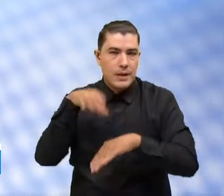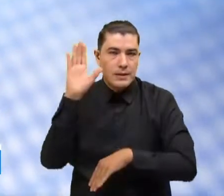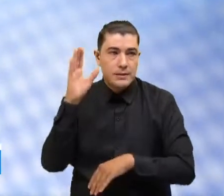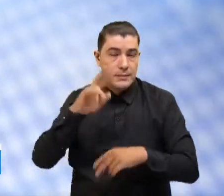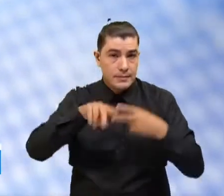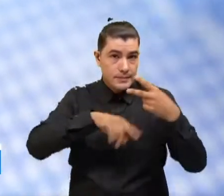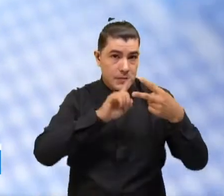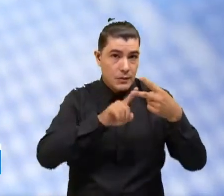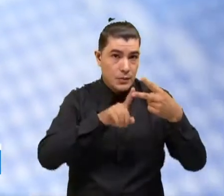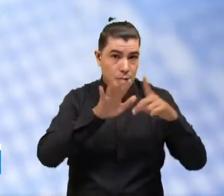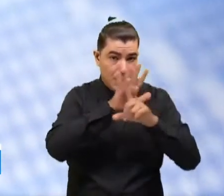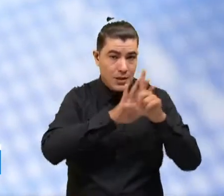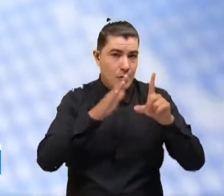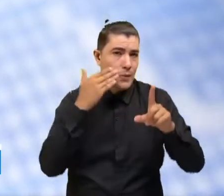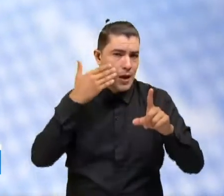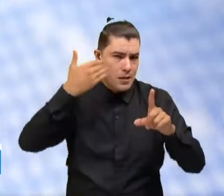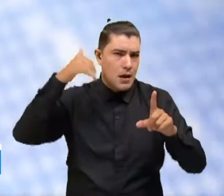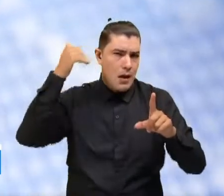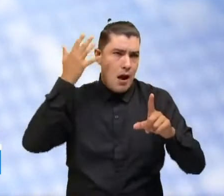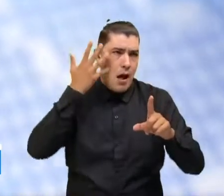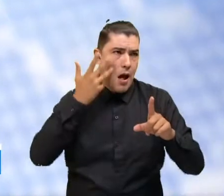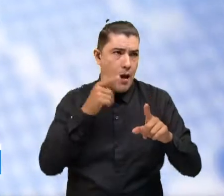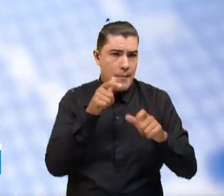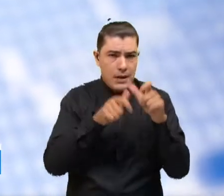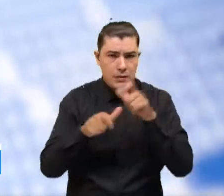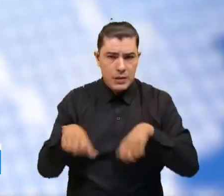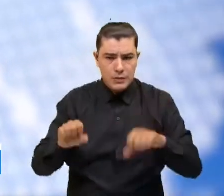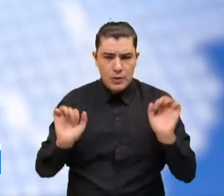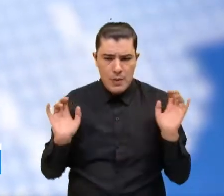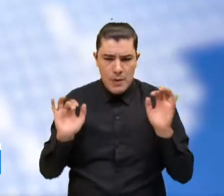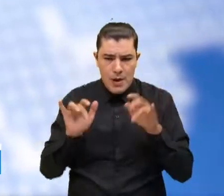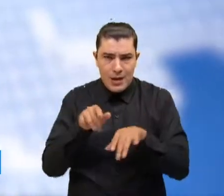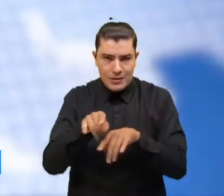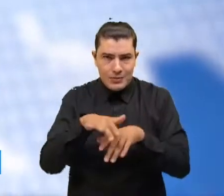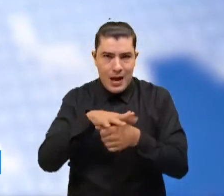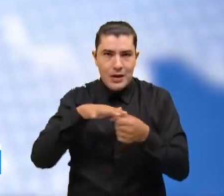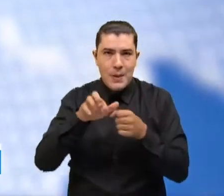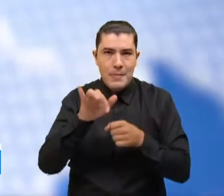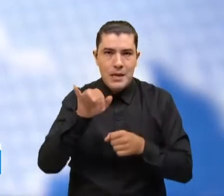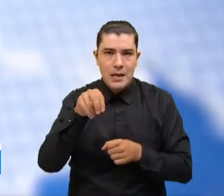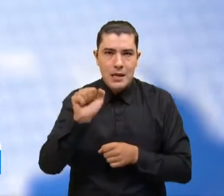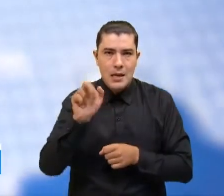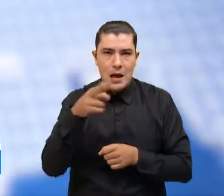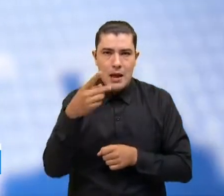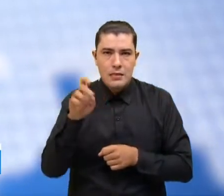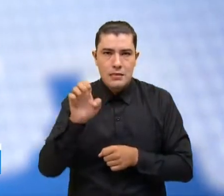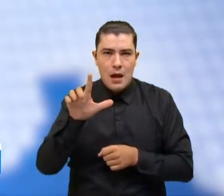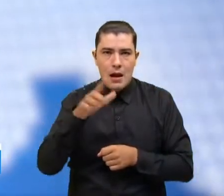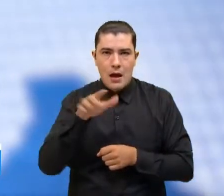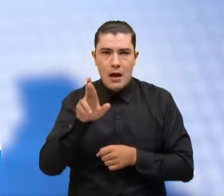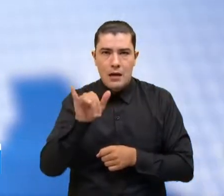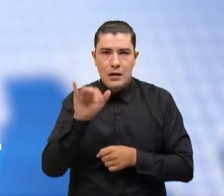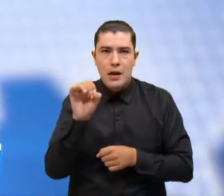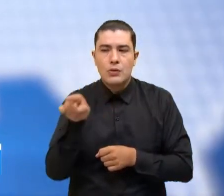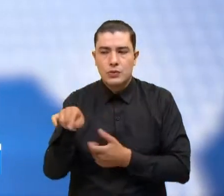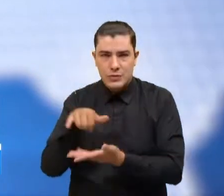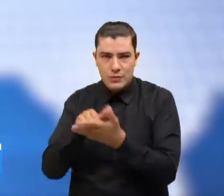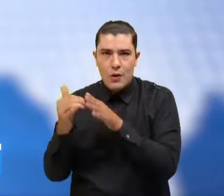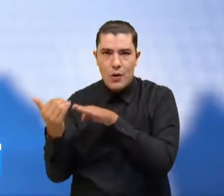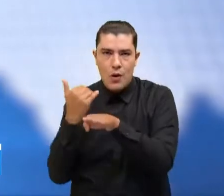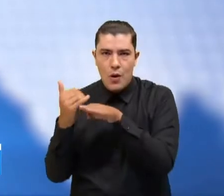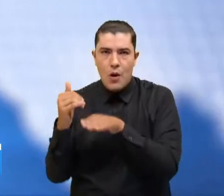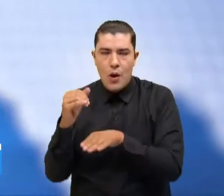atrás un gran flujo de conductores en sus motocicletas sobre el sector de pinar del río rumbo hacia el anillo vial occidental lo que también llamó la atención de los